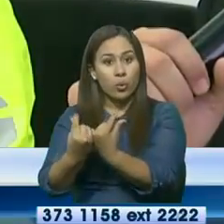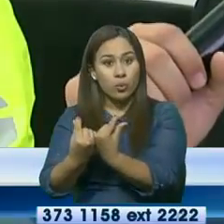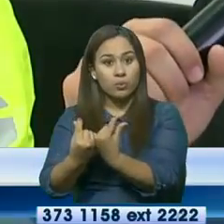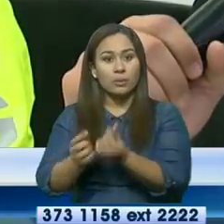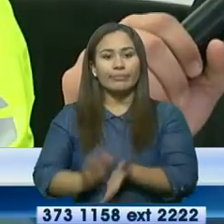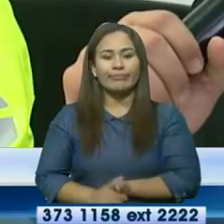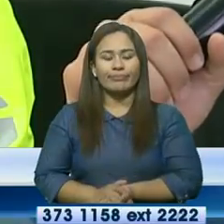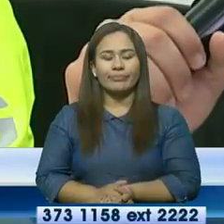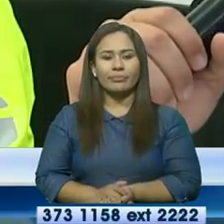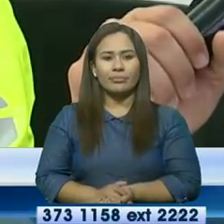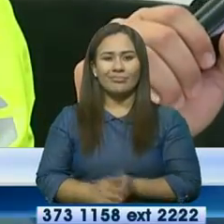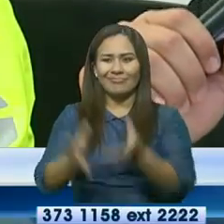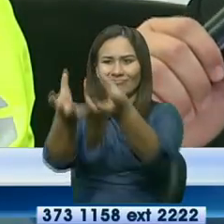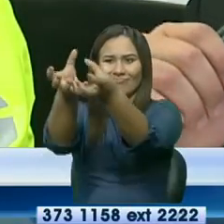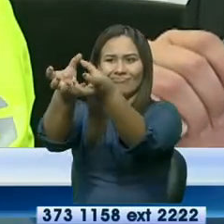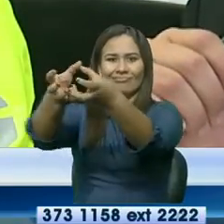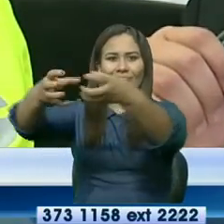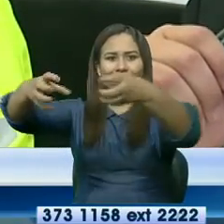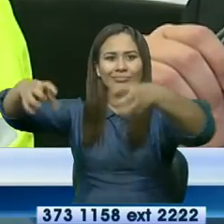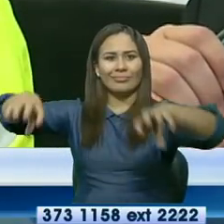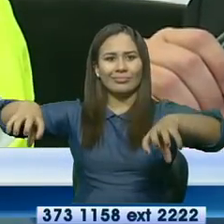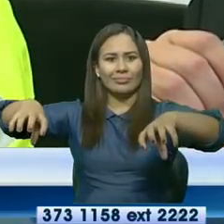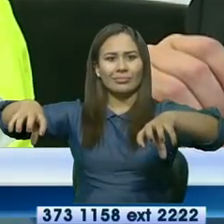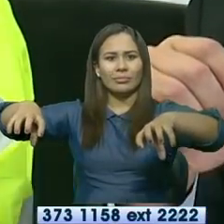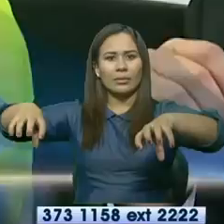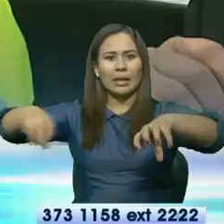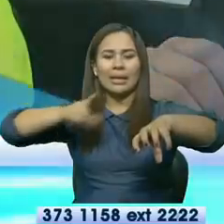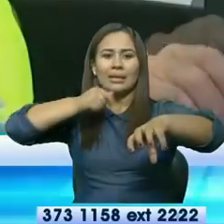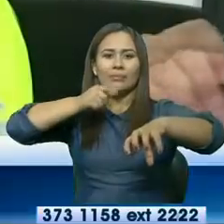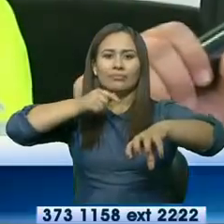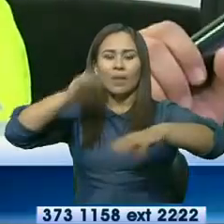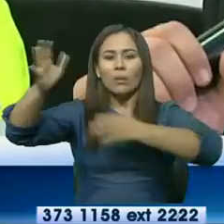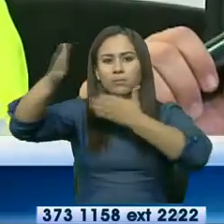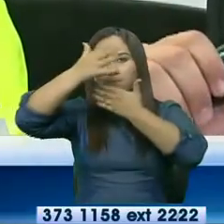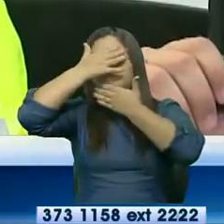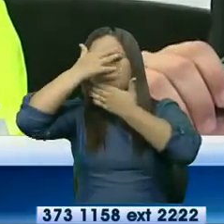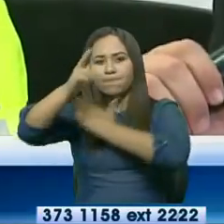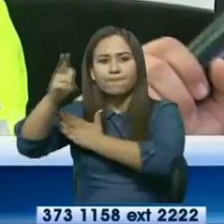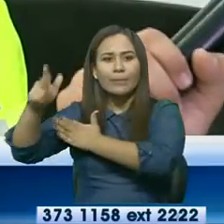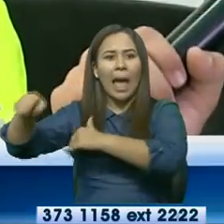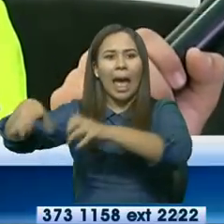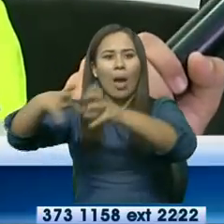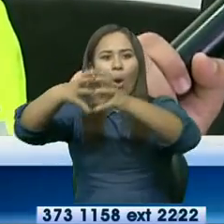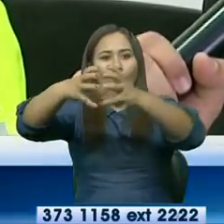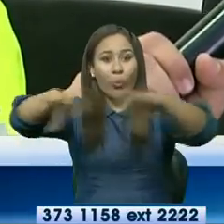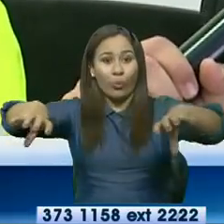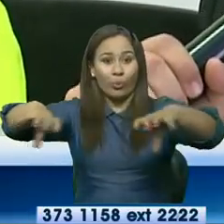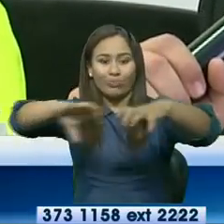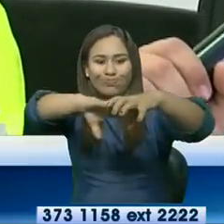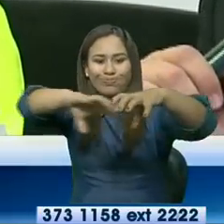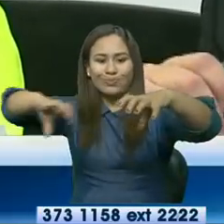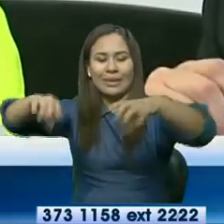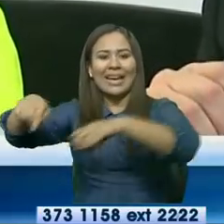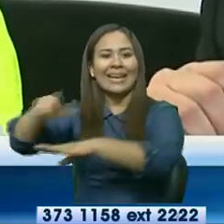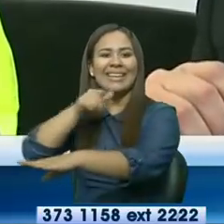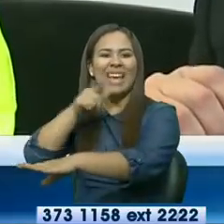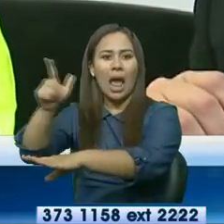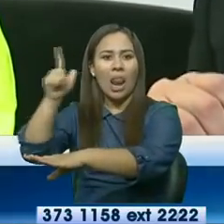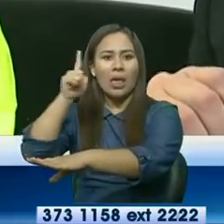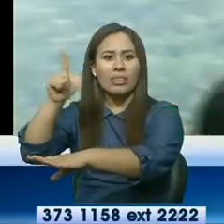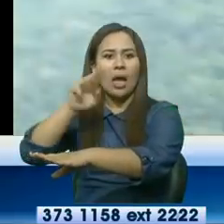una de máx columna de las farc en una organización que la lidera alias